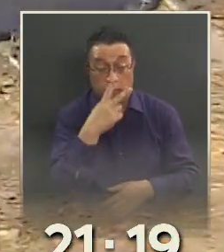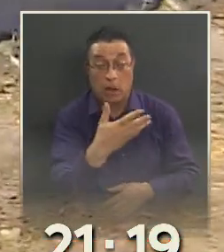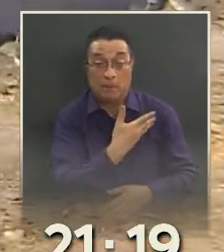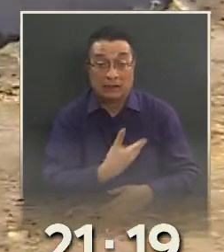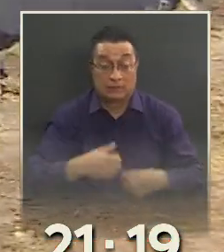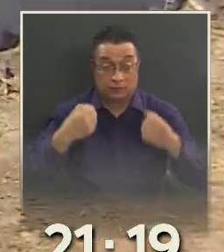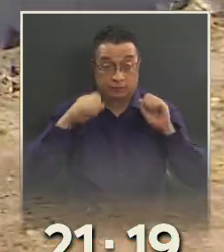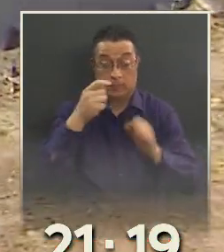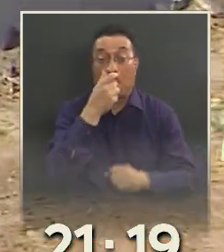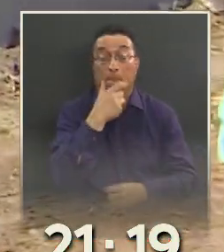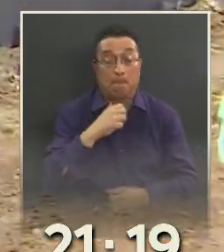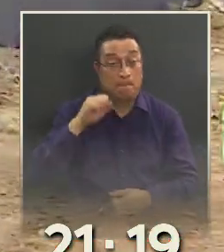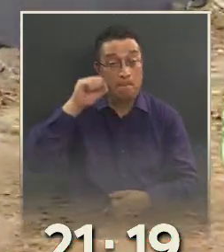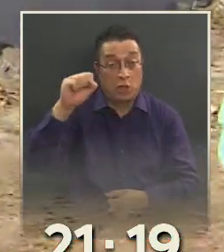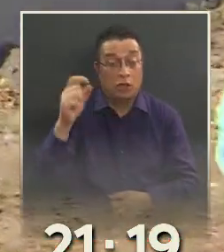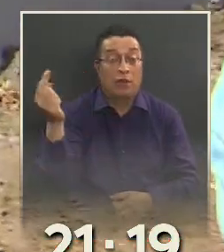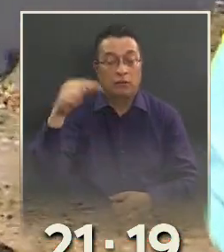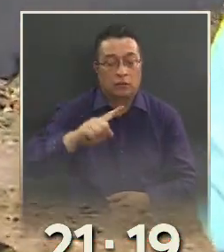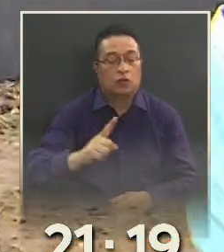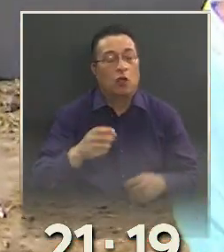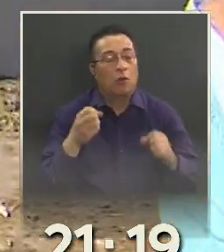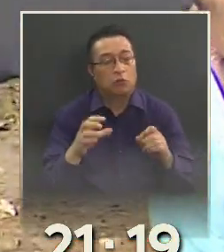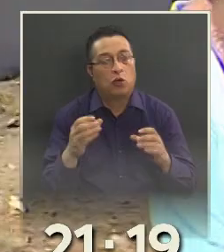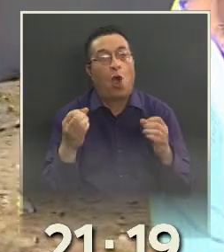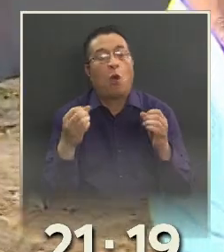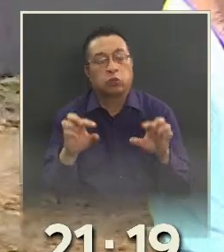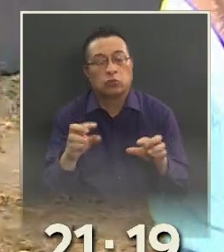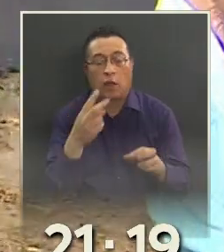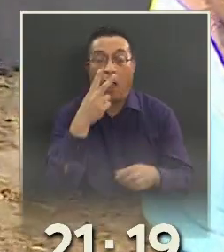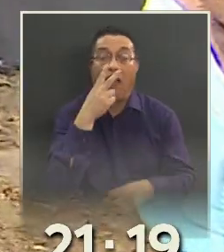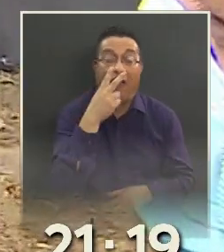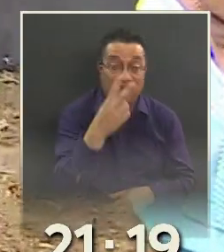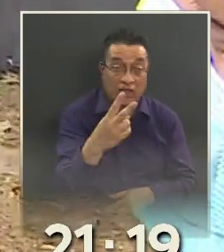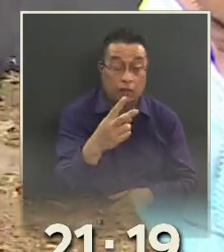va a estar acá, y la verdad que no podía perderme esta oportunidad de poder verlo